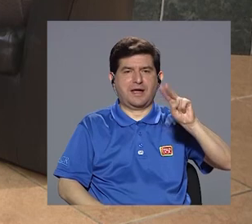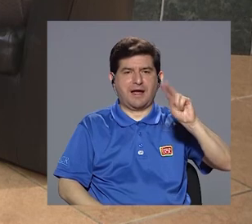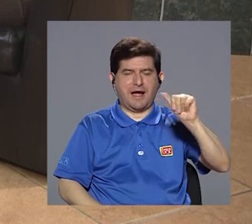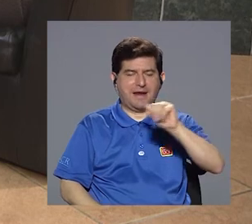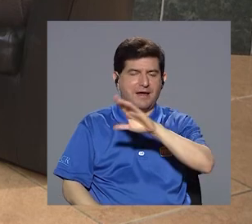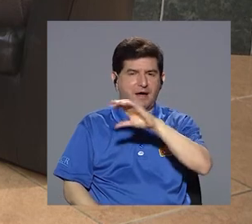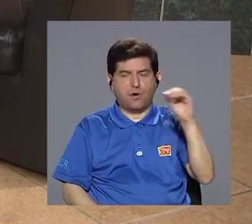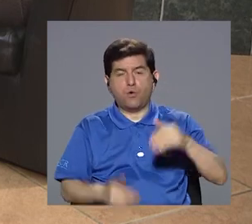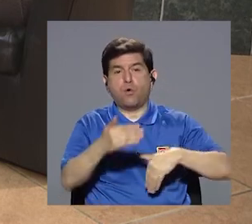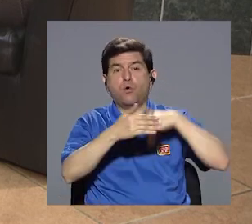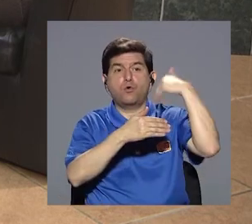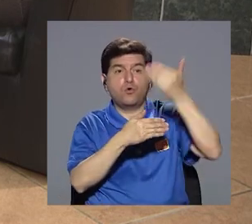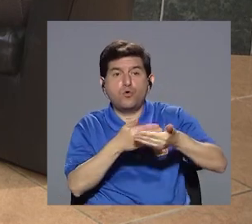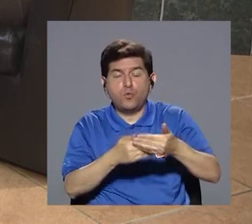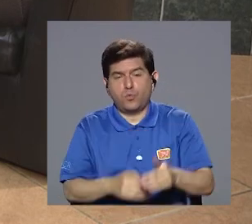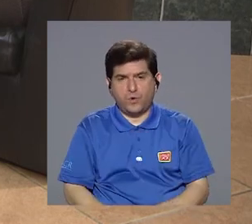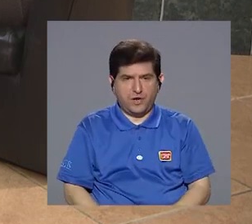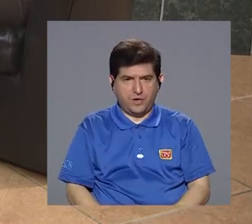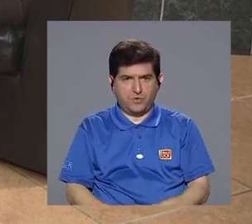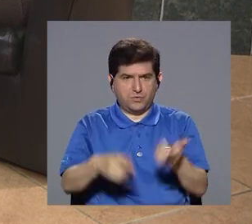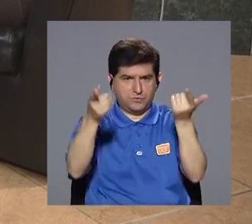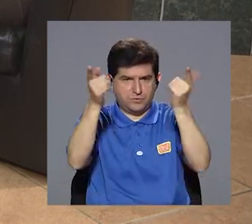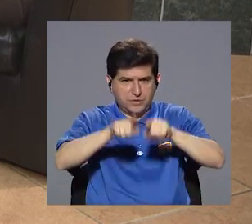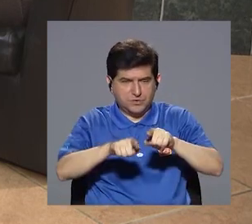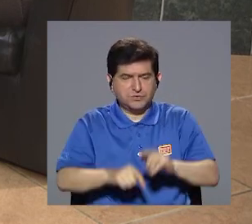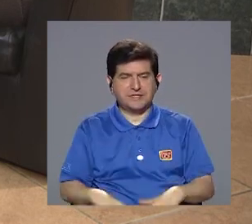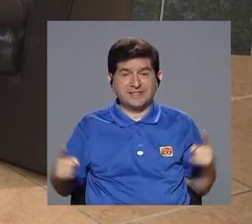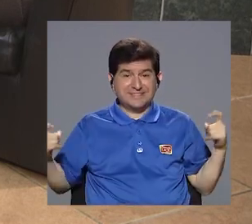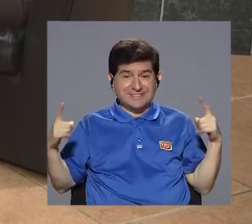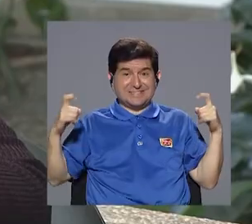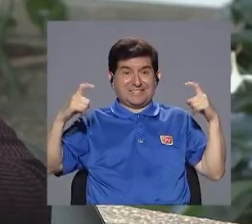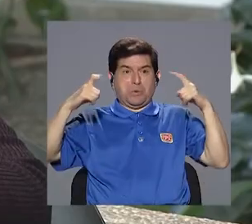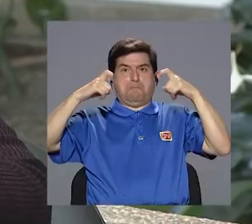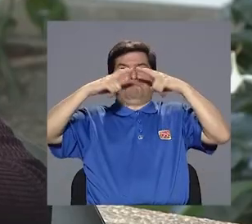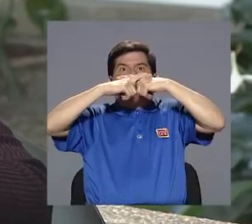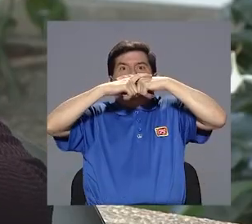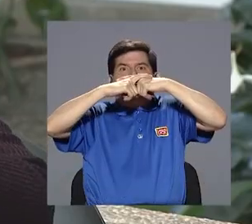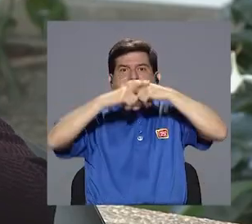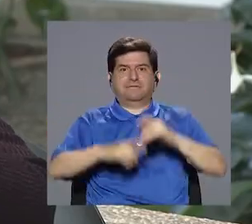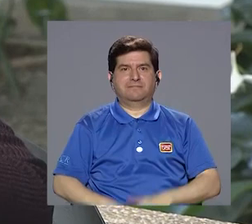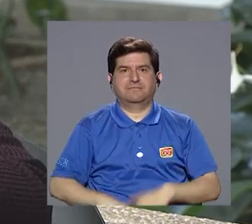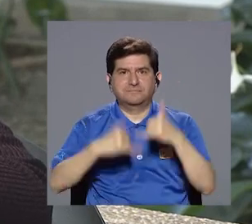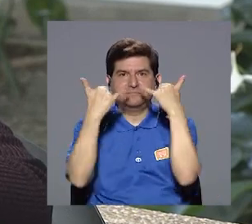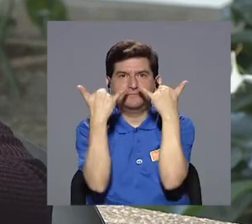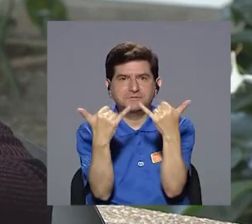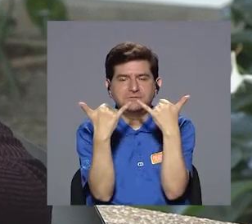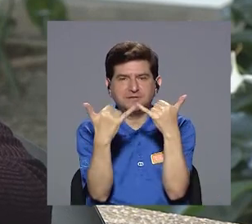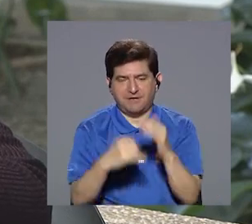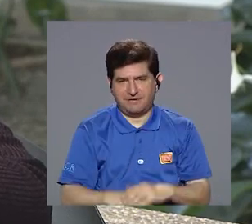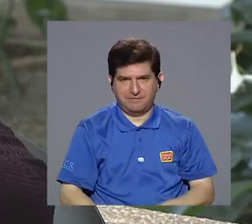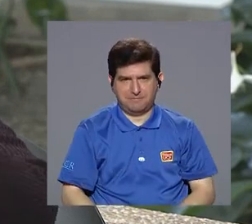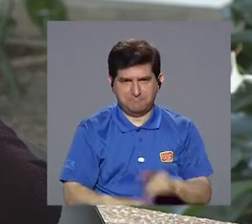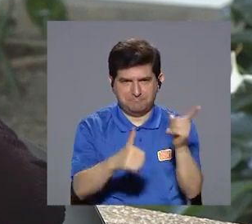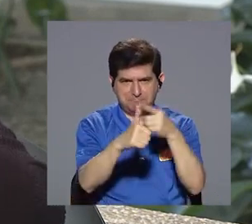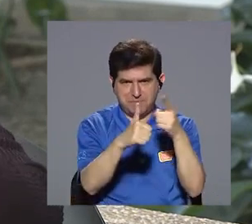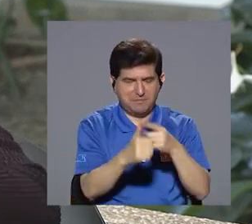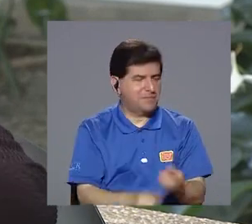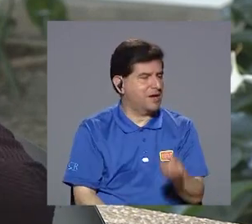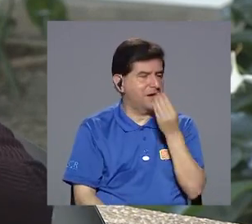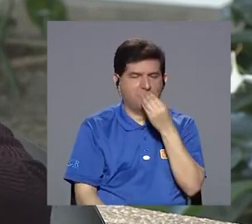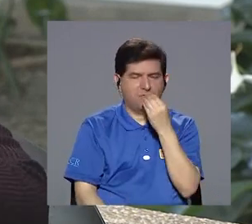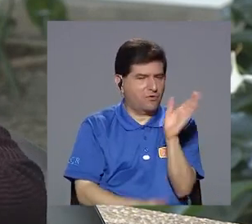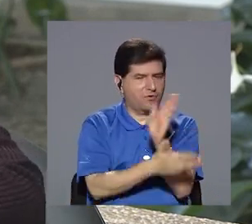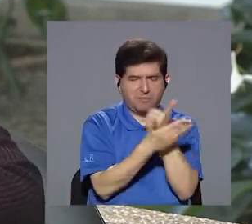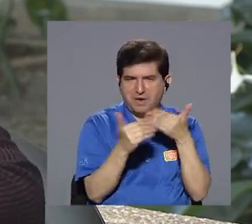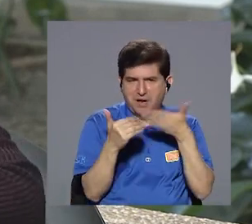ser que tengan después, lo que va pasando es que se va complicando. Entonces, ya digamos, primero dejan de comer